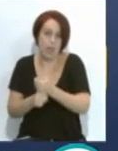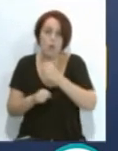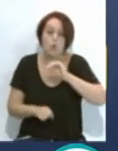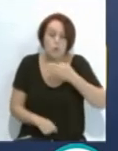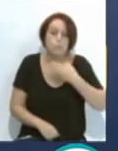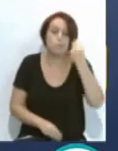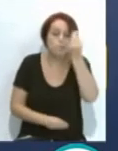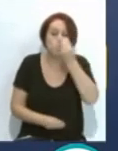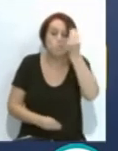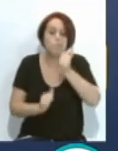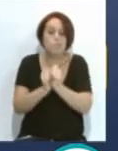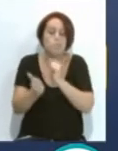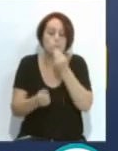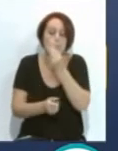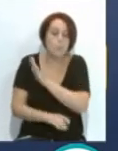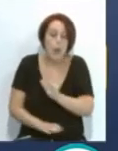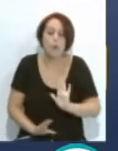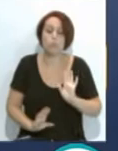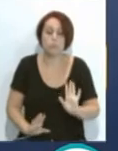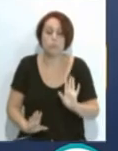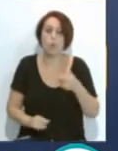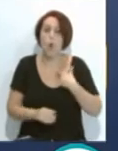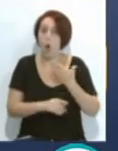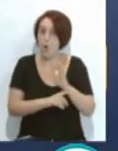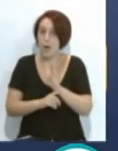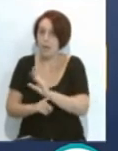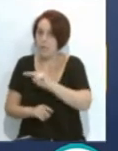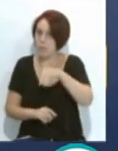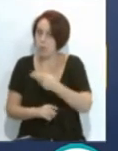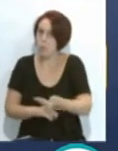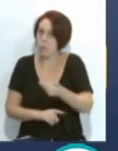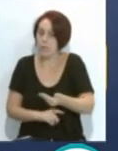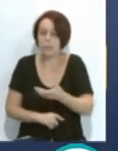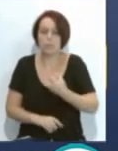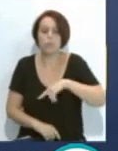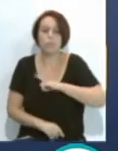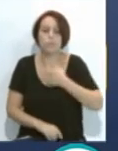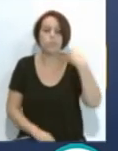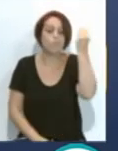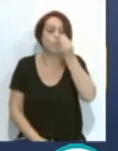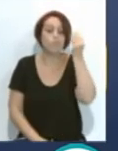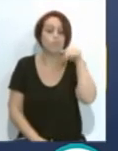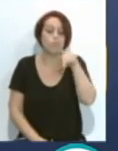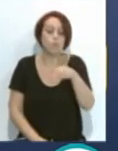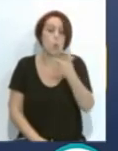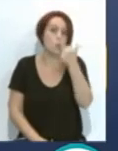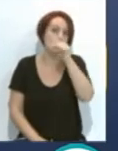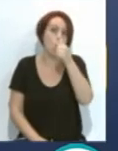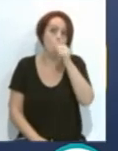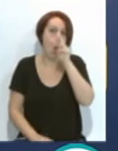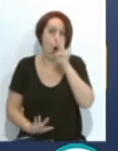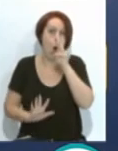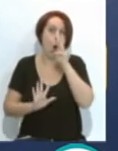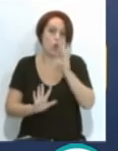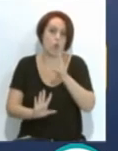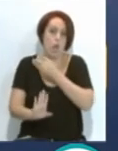mejor era salir cedido, tenía varias ofertas importantes de segunda, y entendíamos que un chico que lleva con nosotros 8 años, que